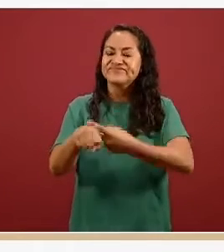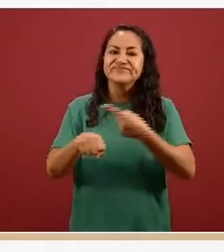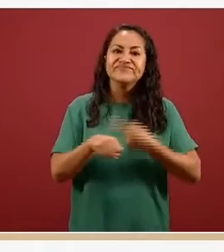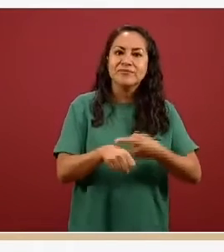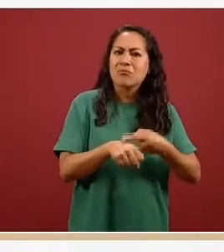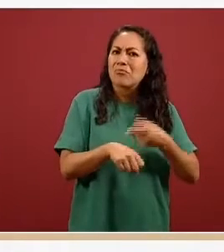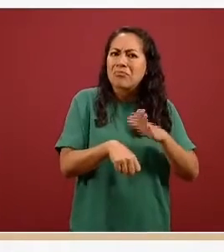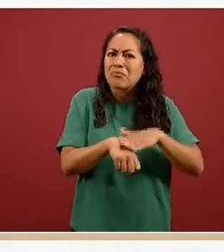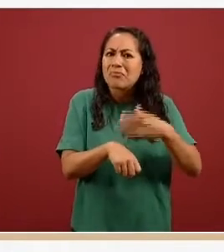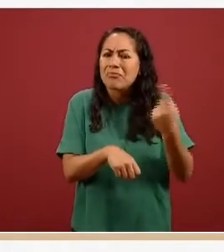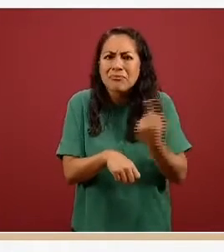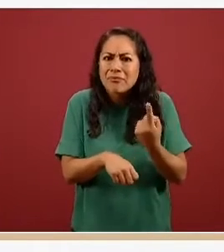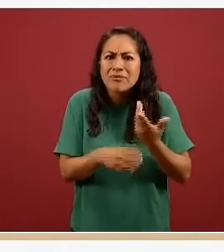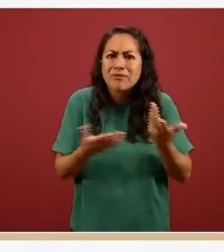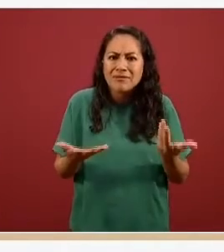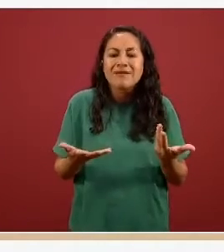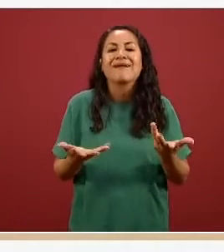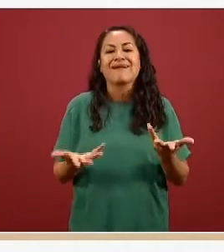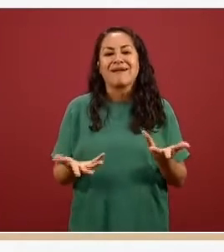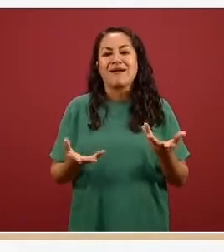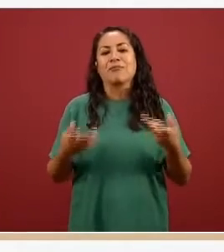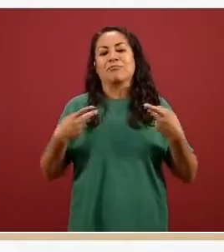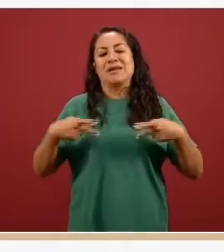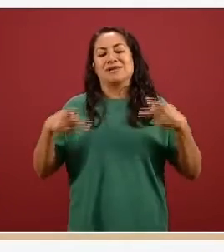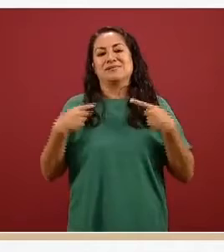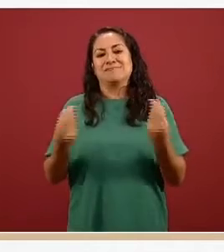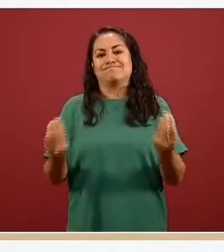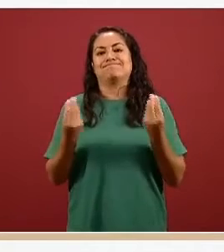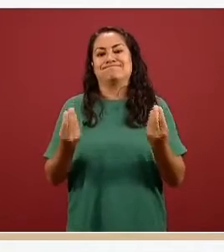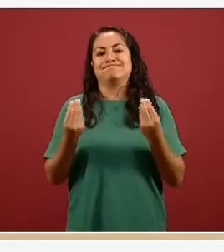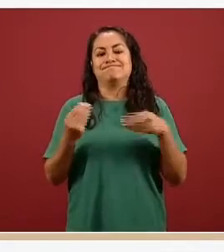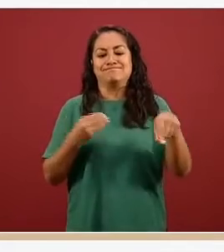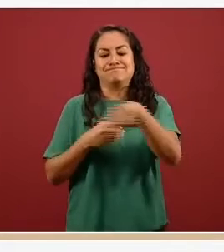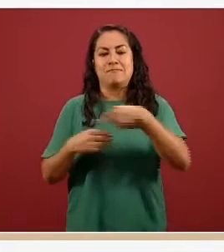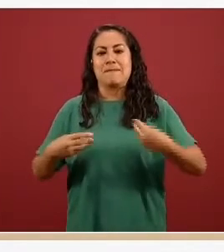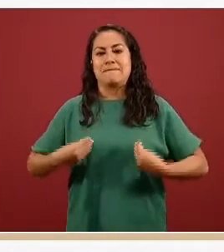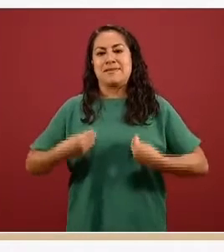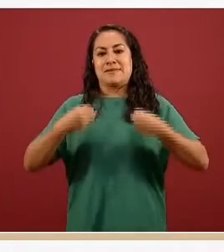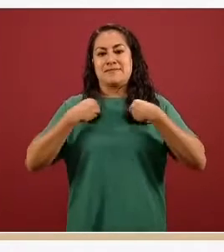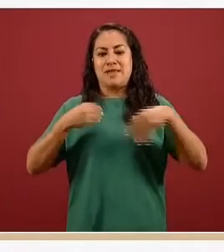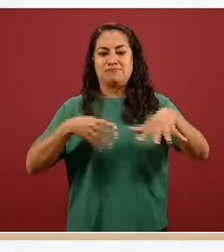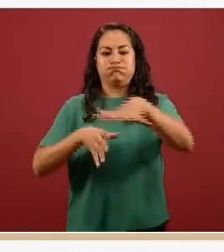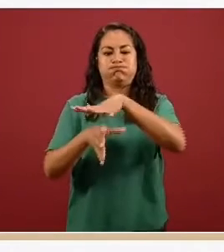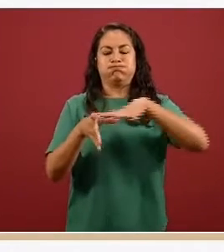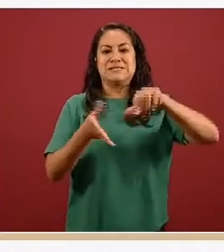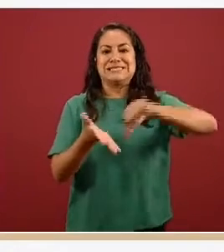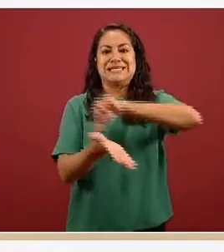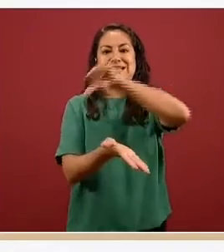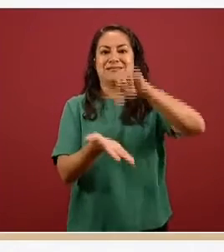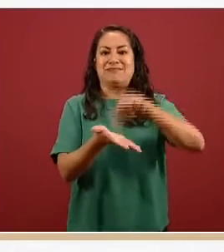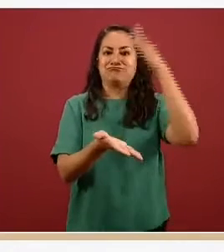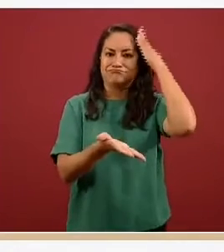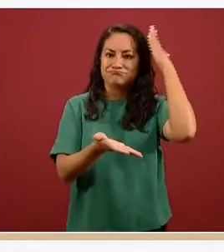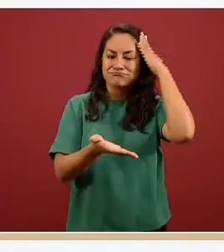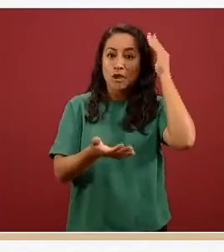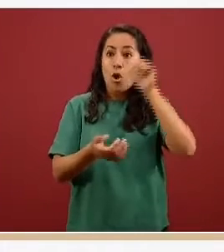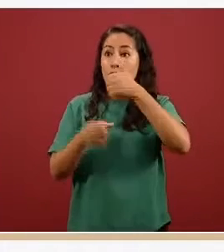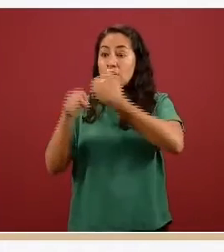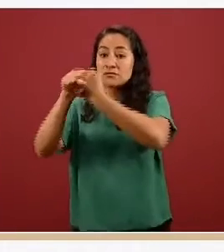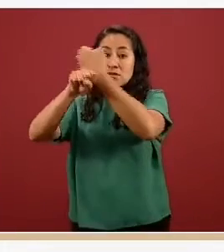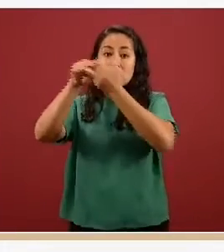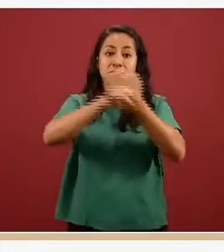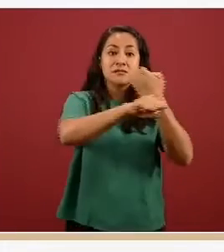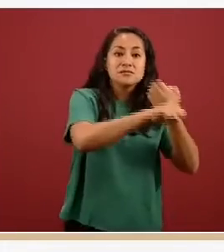responder también al hecho de que concentran mucha o gran cantidad de la población, a diferencia de otras entidades